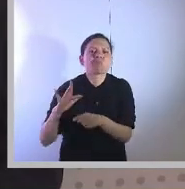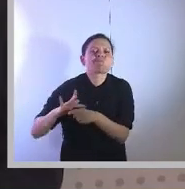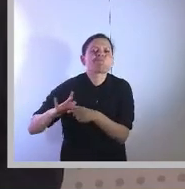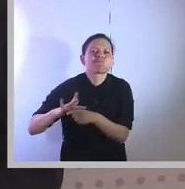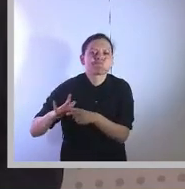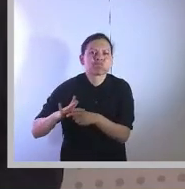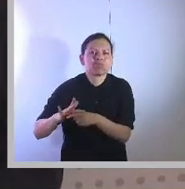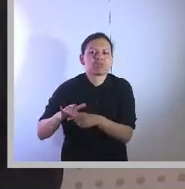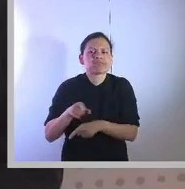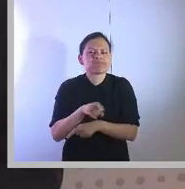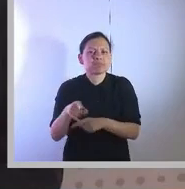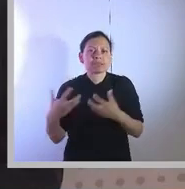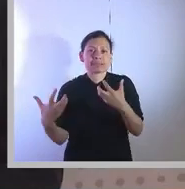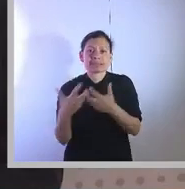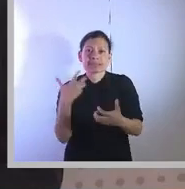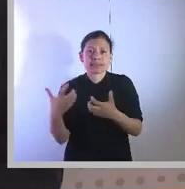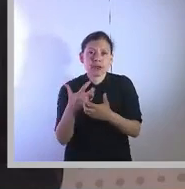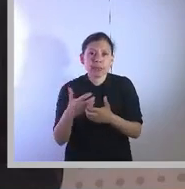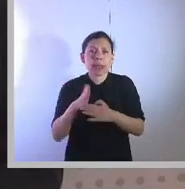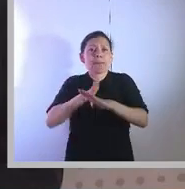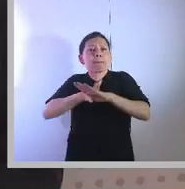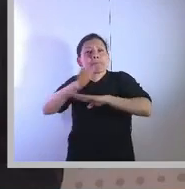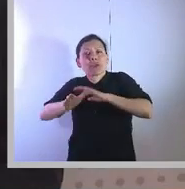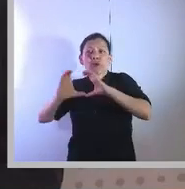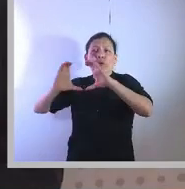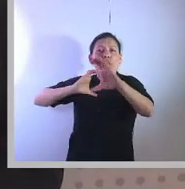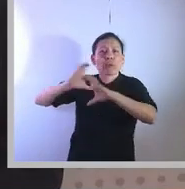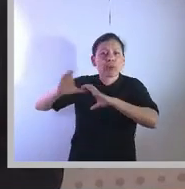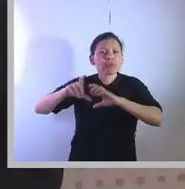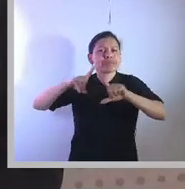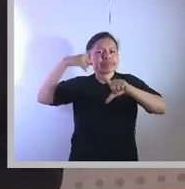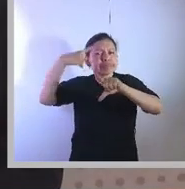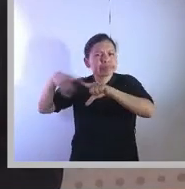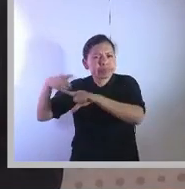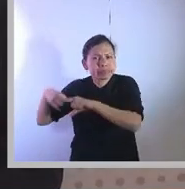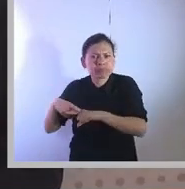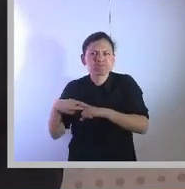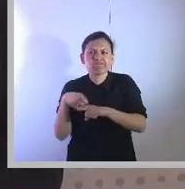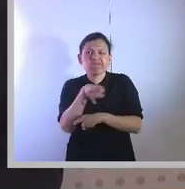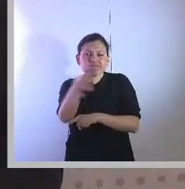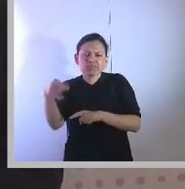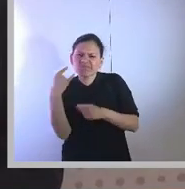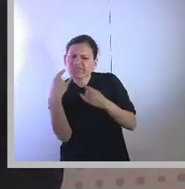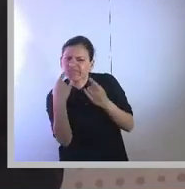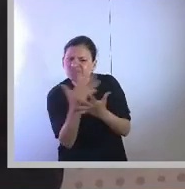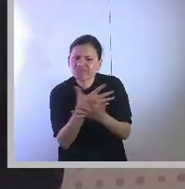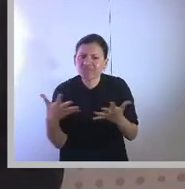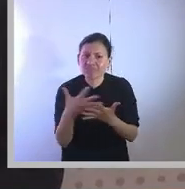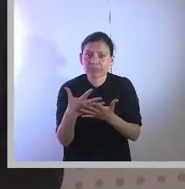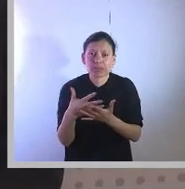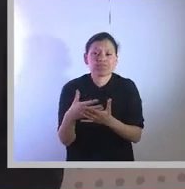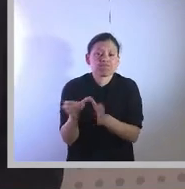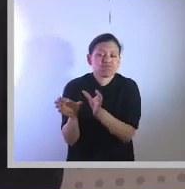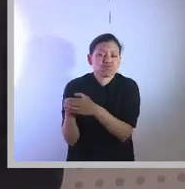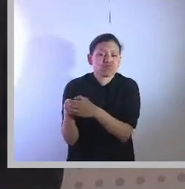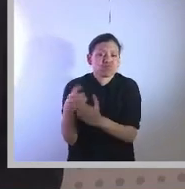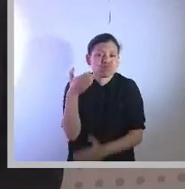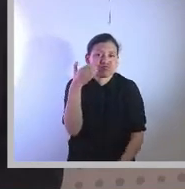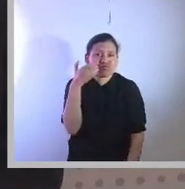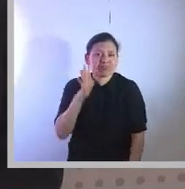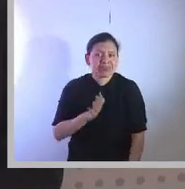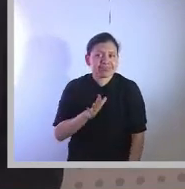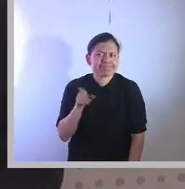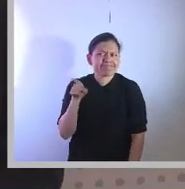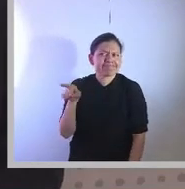El sistema, los medios de comunicación, los intereses de algunos pocos,